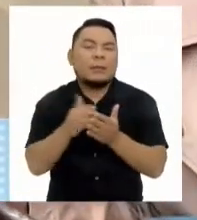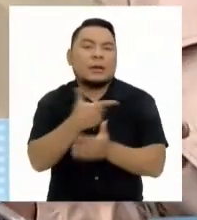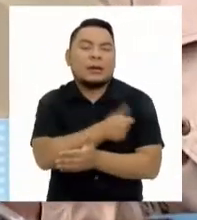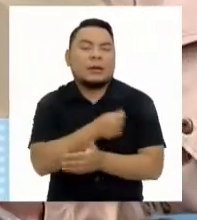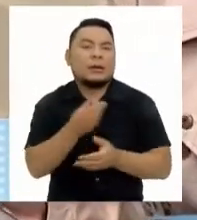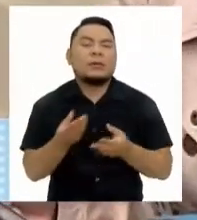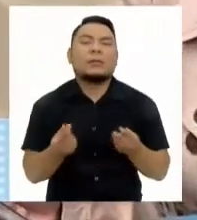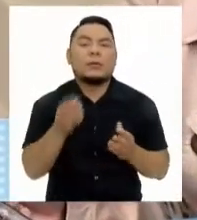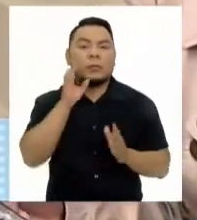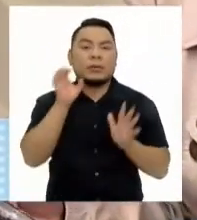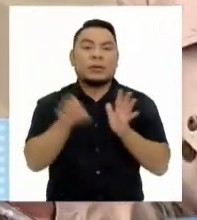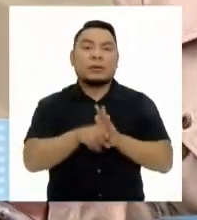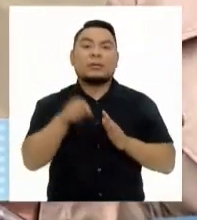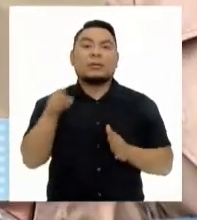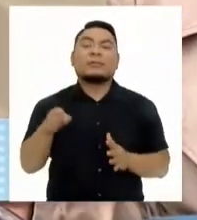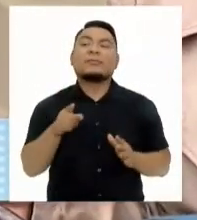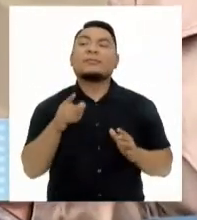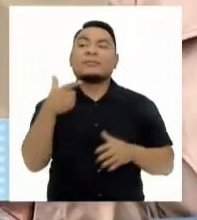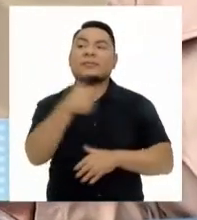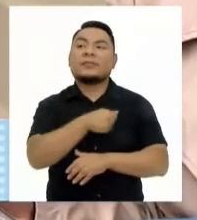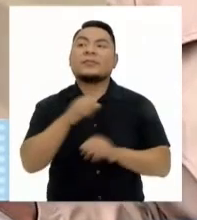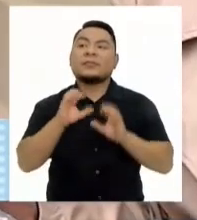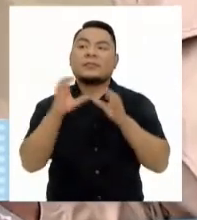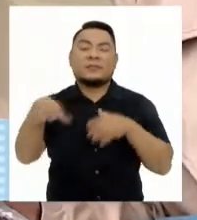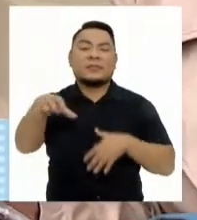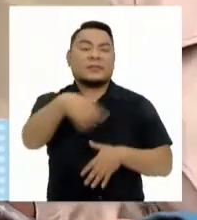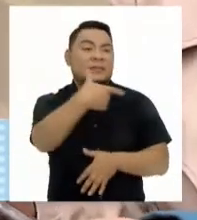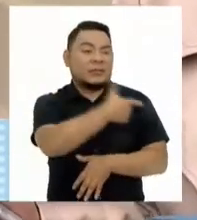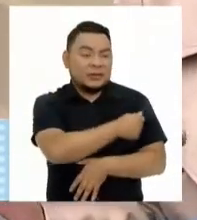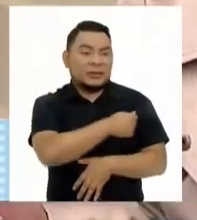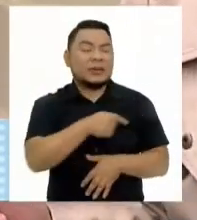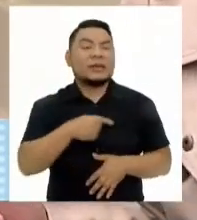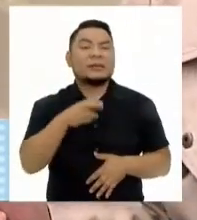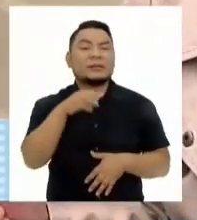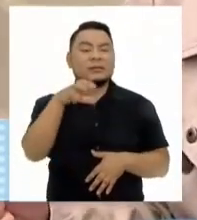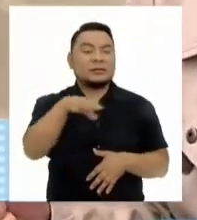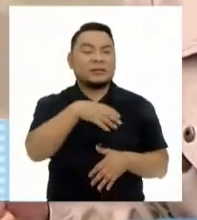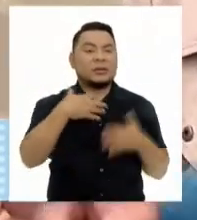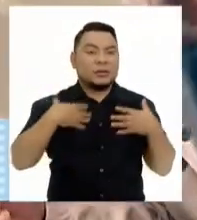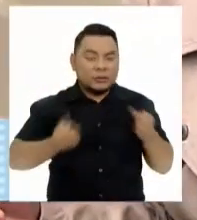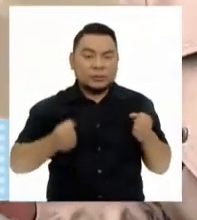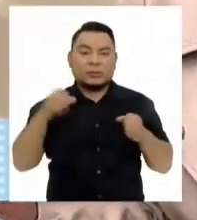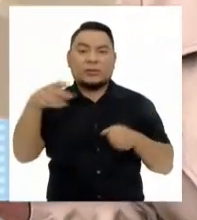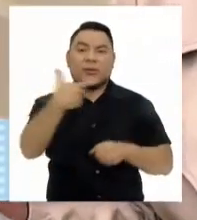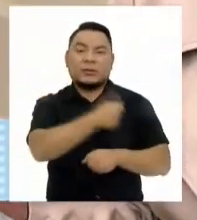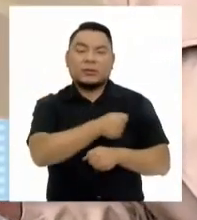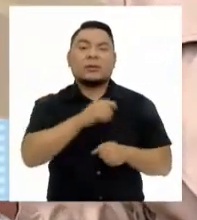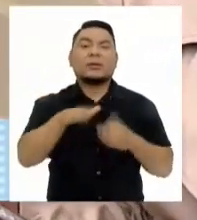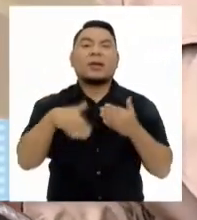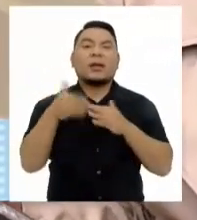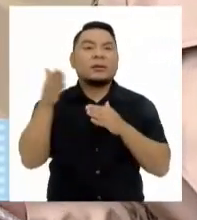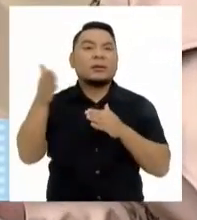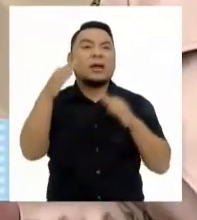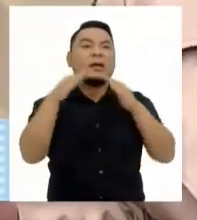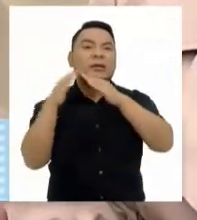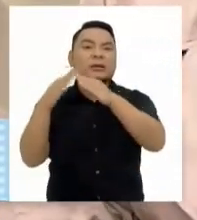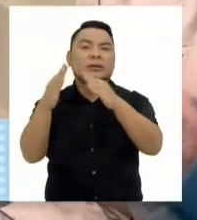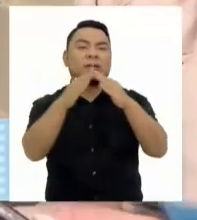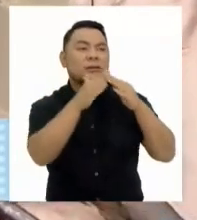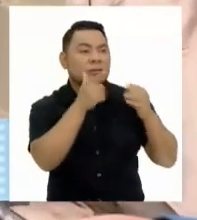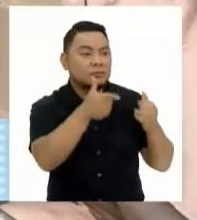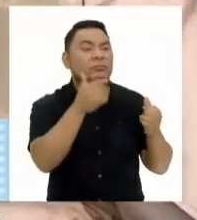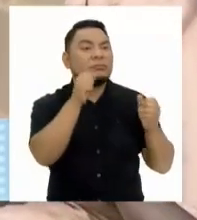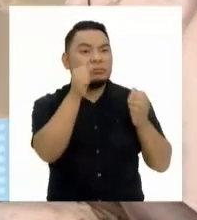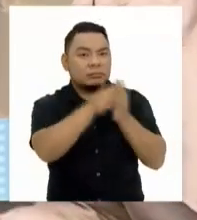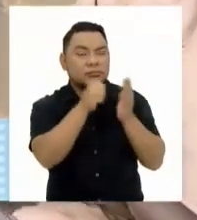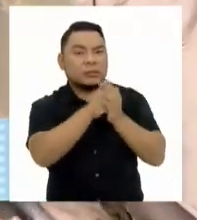¿no? Por ejemplo, que vacunen los establecimientos de salud, centros de salud, que podamos hacer algunos barridos casa por casa en algunos